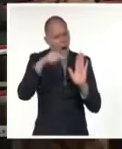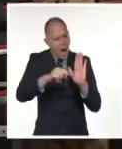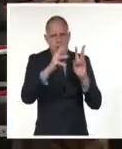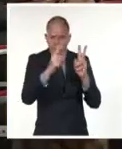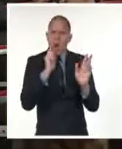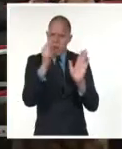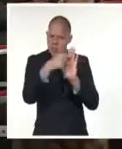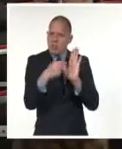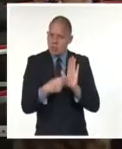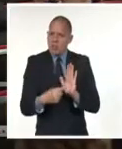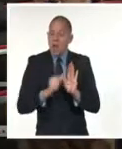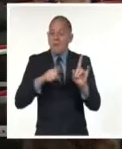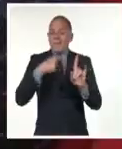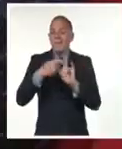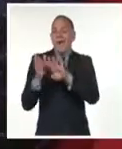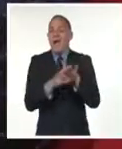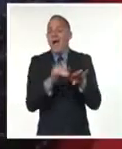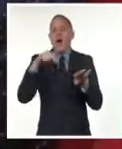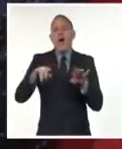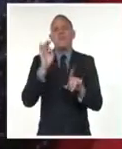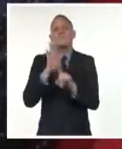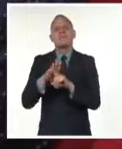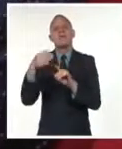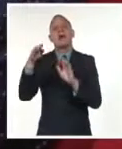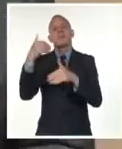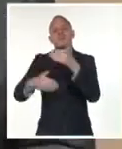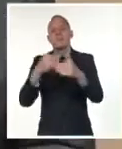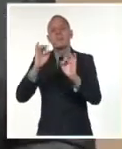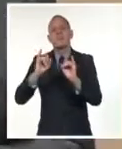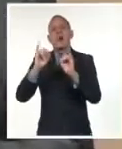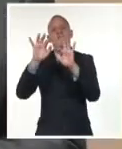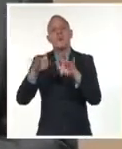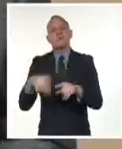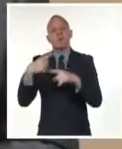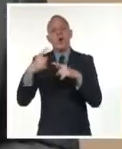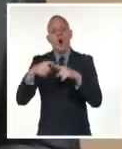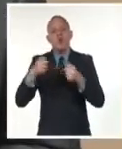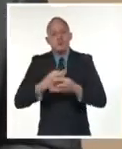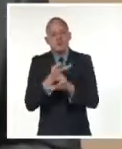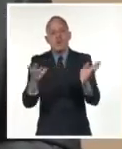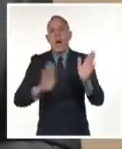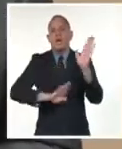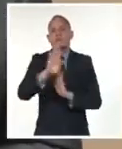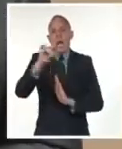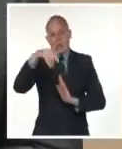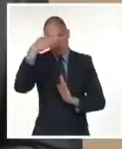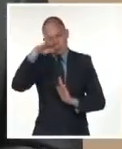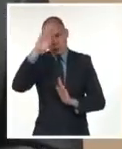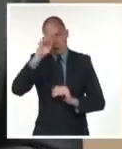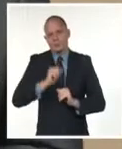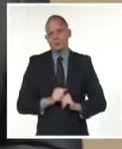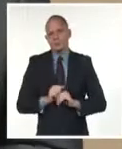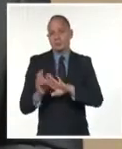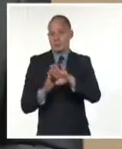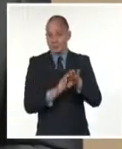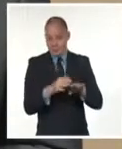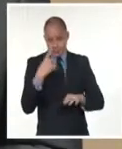y en el proceso de informatización y digitalización del país. El otro tema que yo quiero destacar es la participación de la